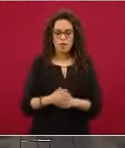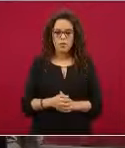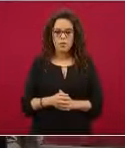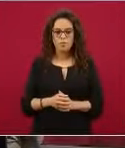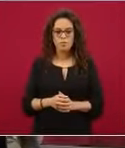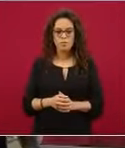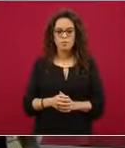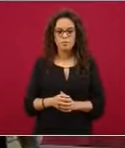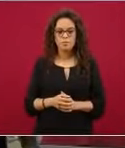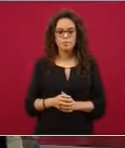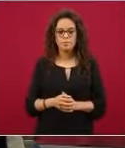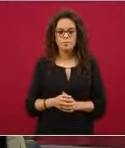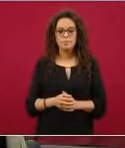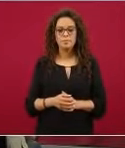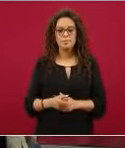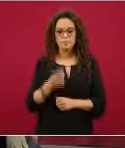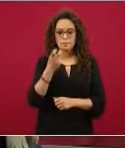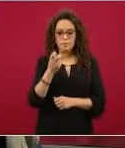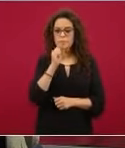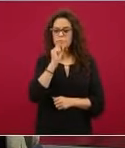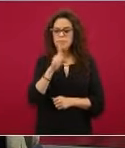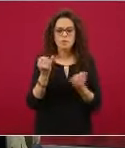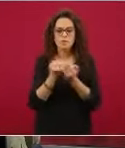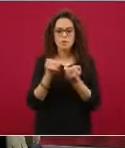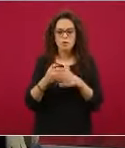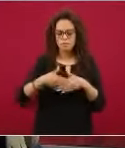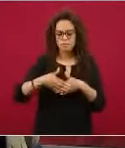mismo plazo de 36 meses.